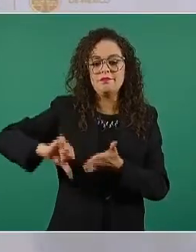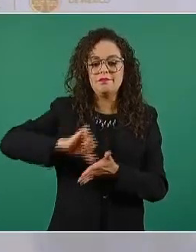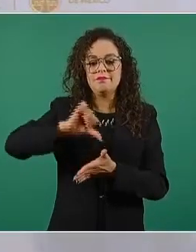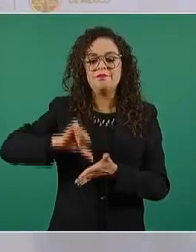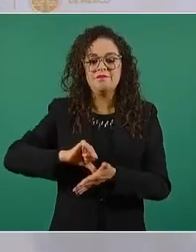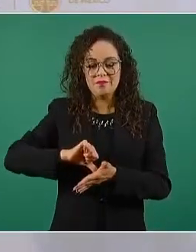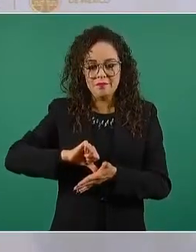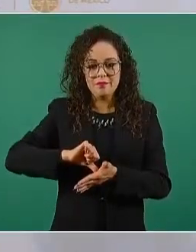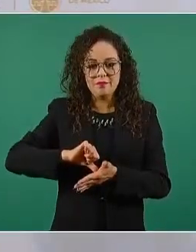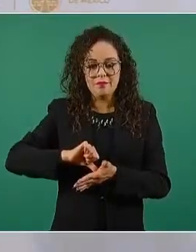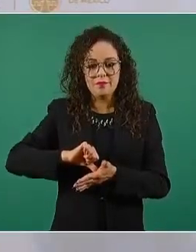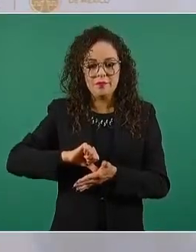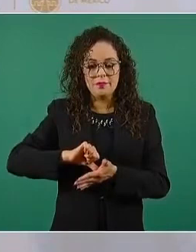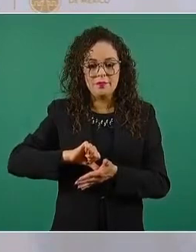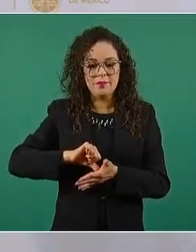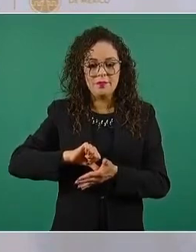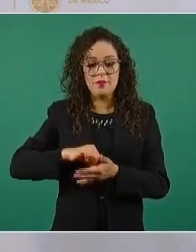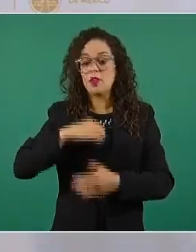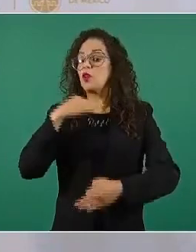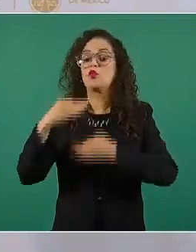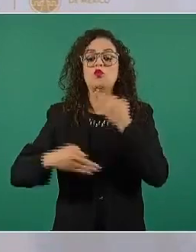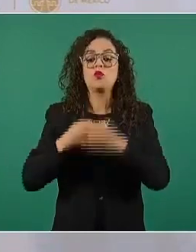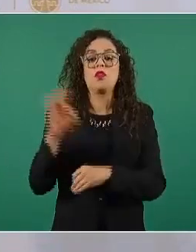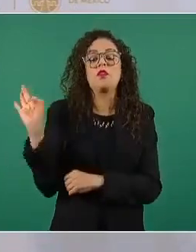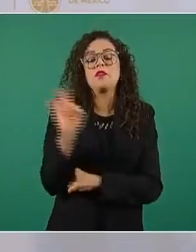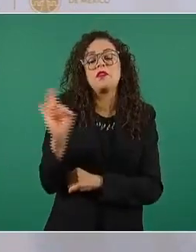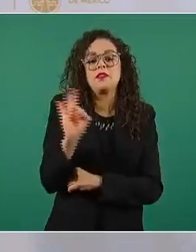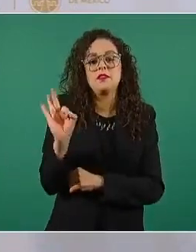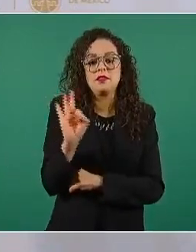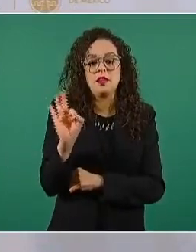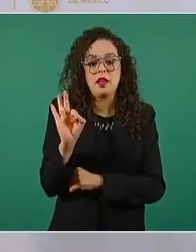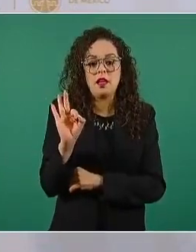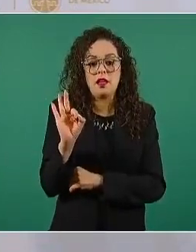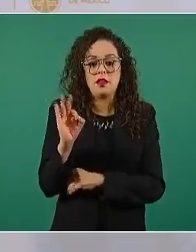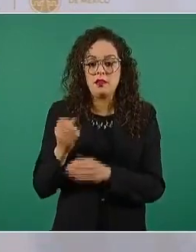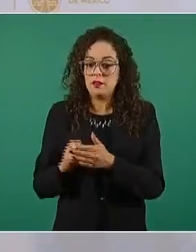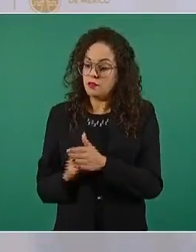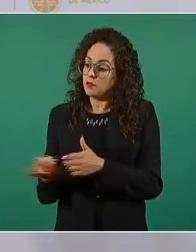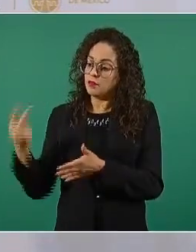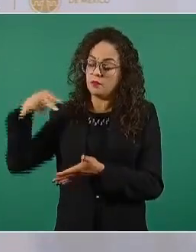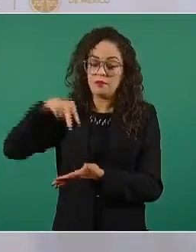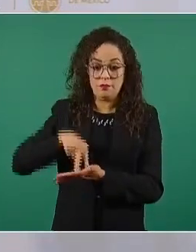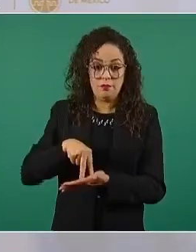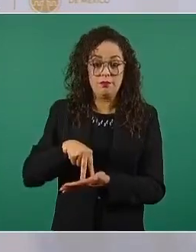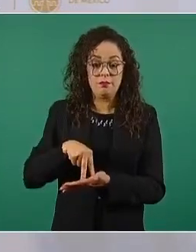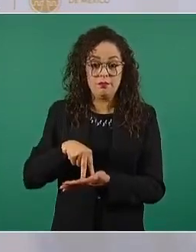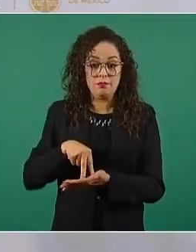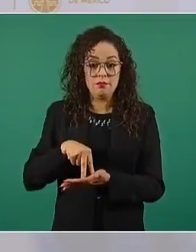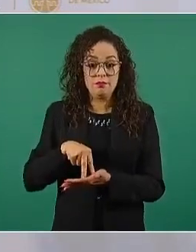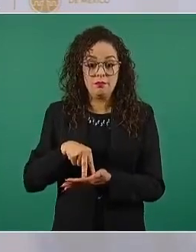Si todos nos paráramos, les retaría a que